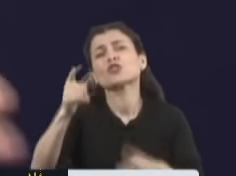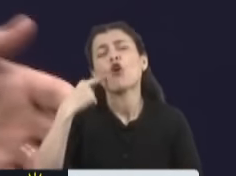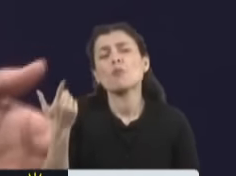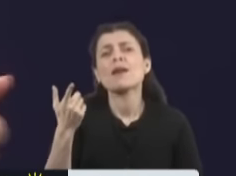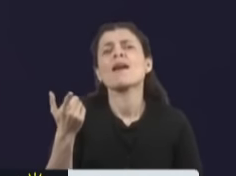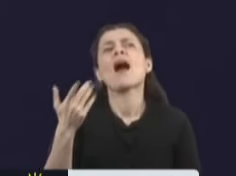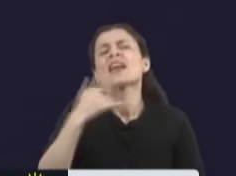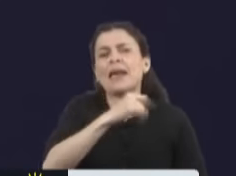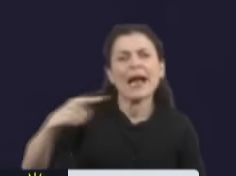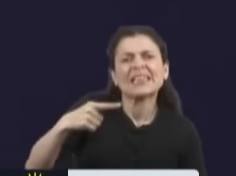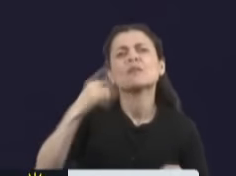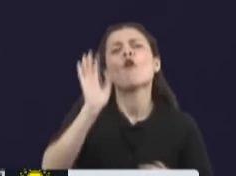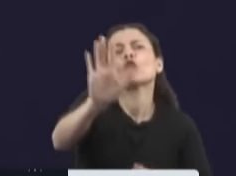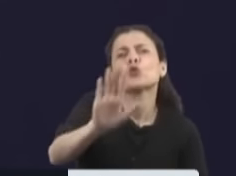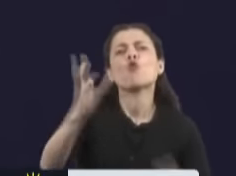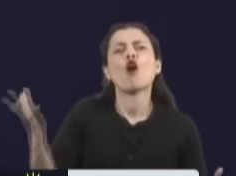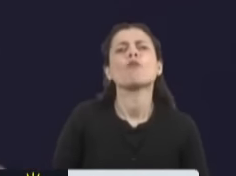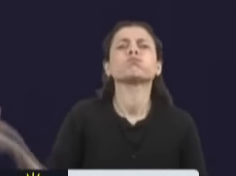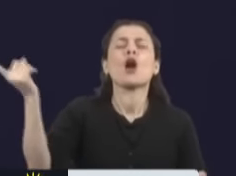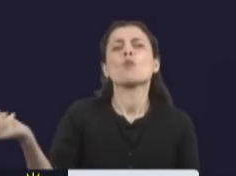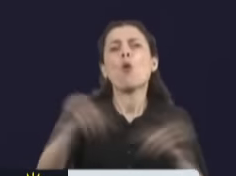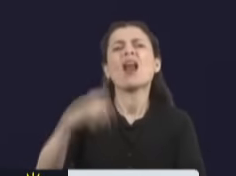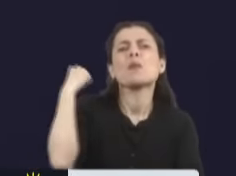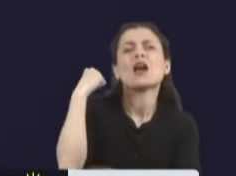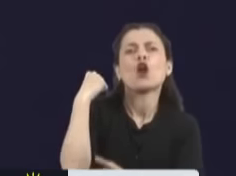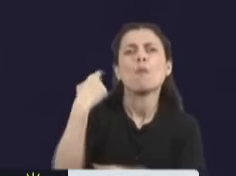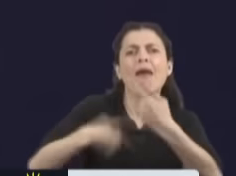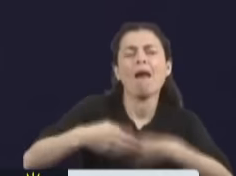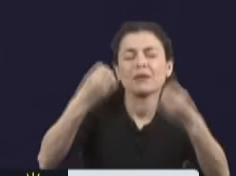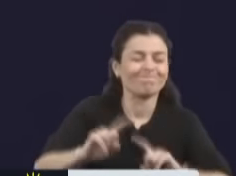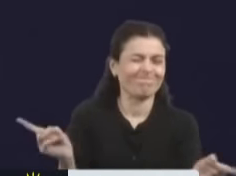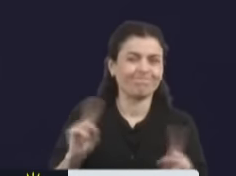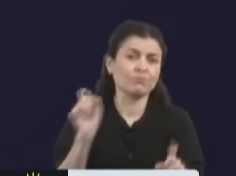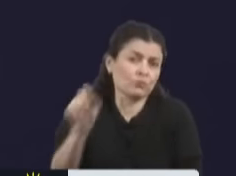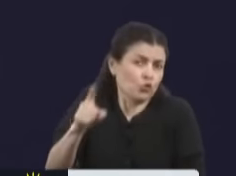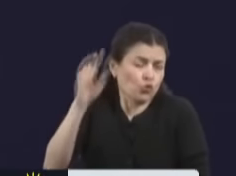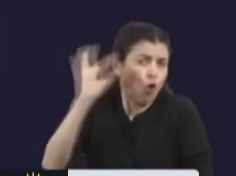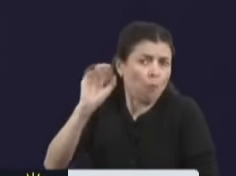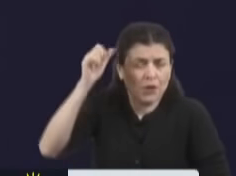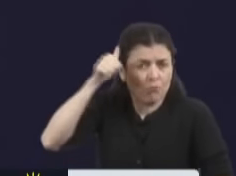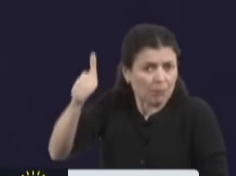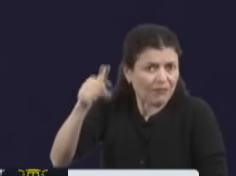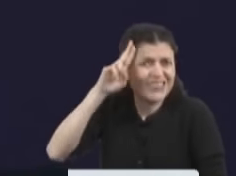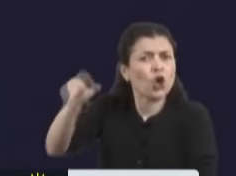Nunca claramente no coincidimos por varias razones pero entre ellas que efectivamente